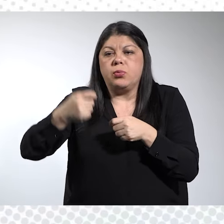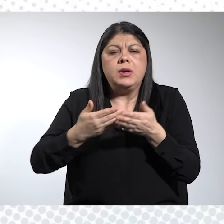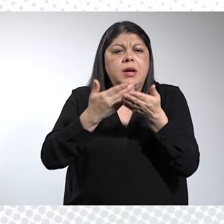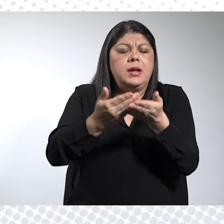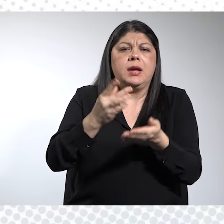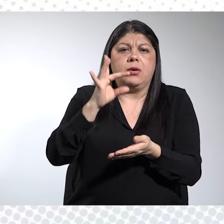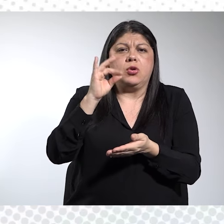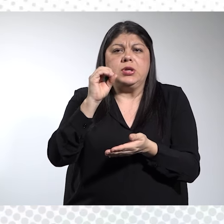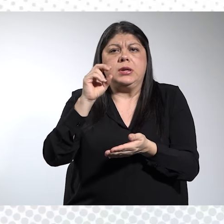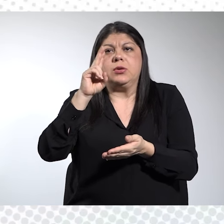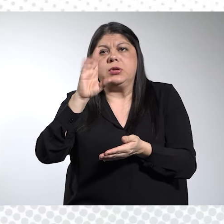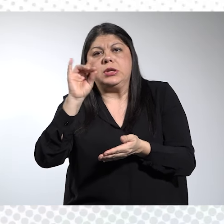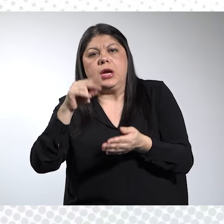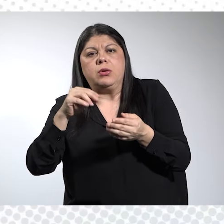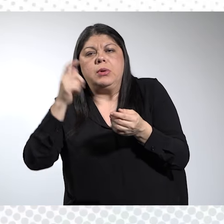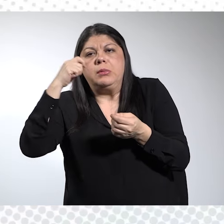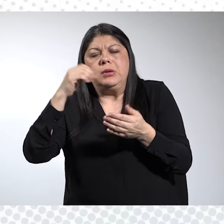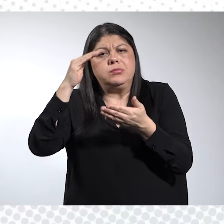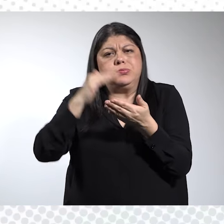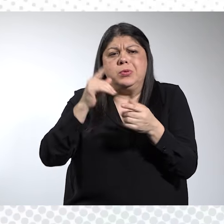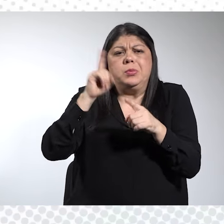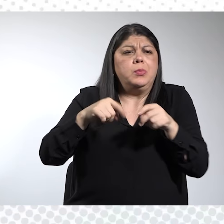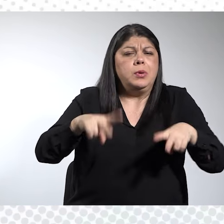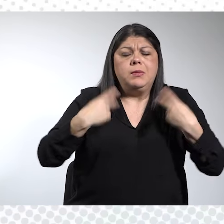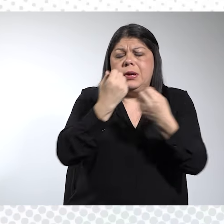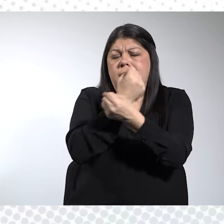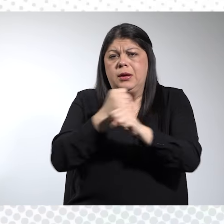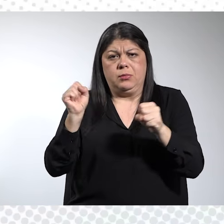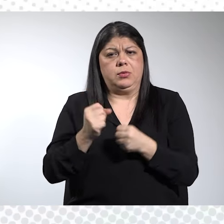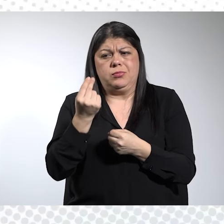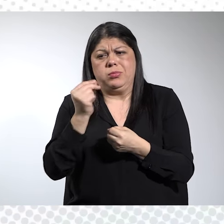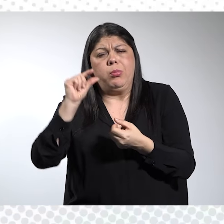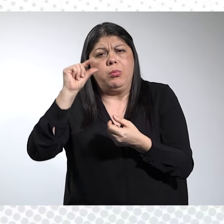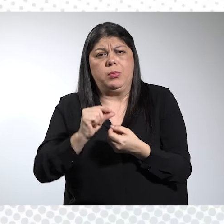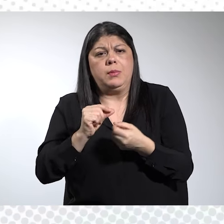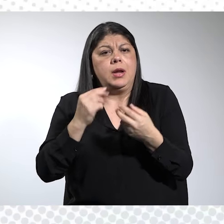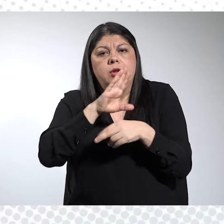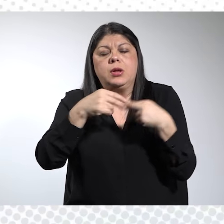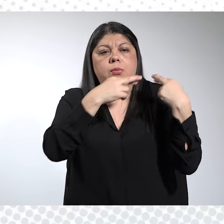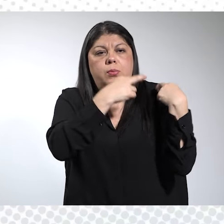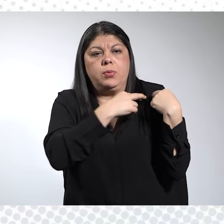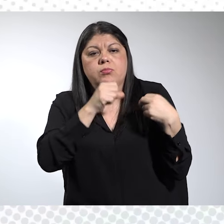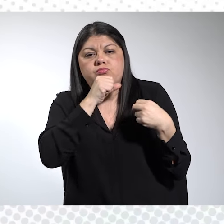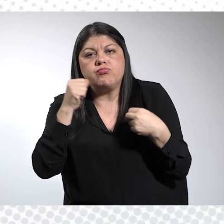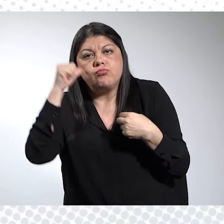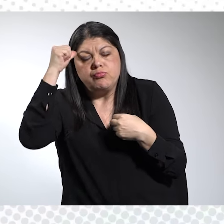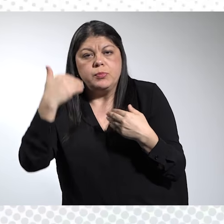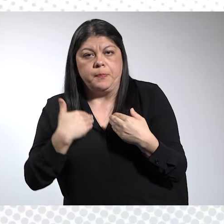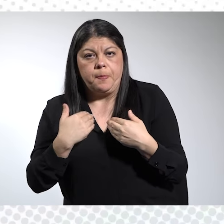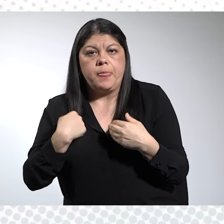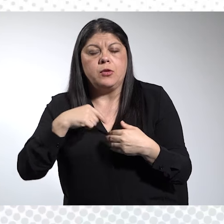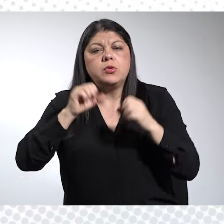les dé una pensión de 82,000 colones, nadie vive con esta cantidad de dinero para todas las responsabilidades que ellos tienen,